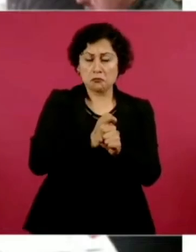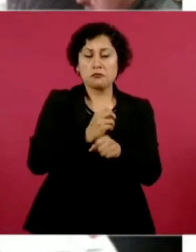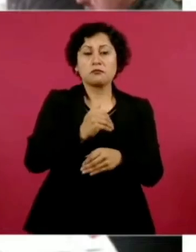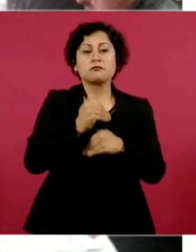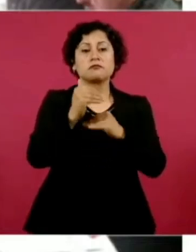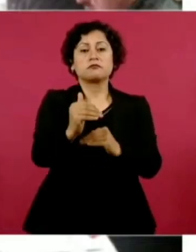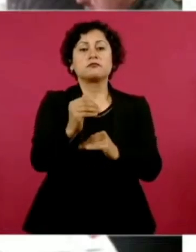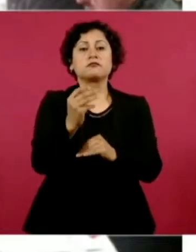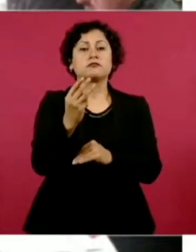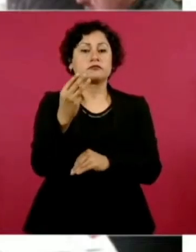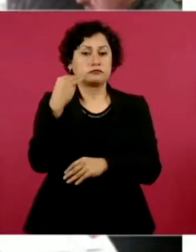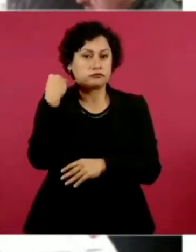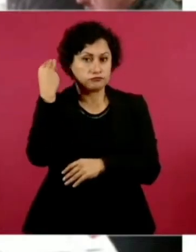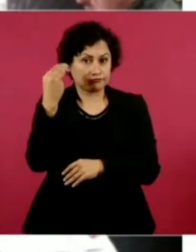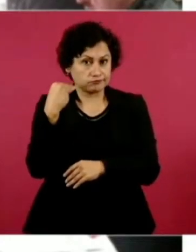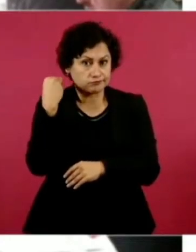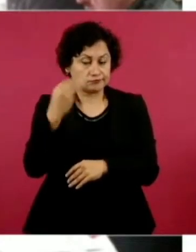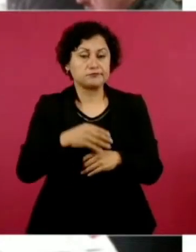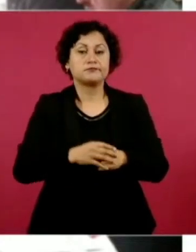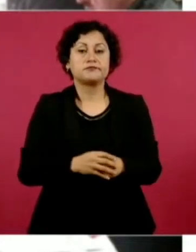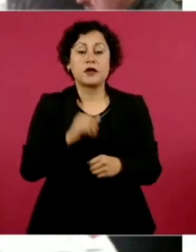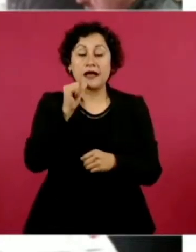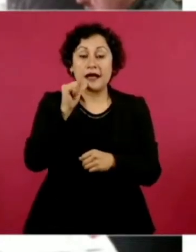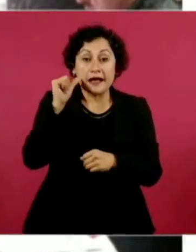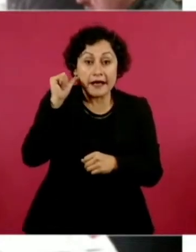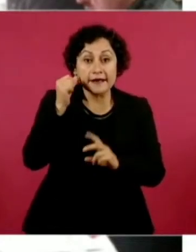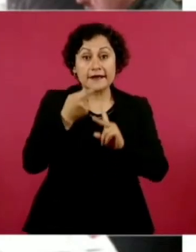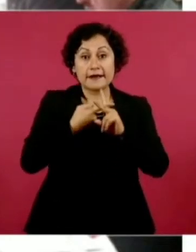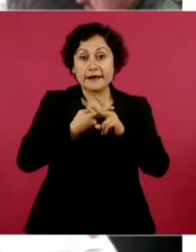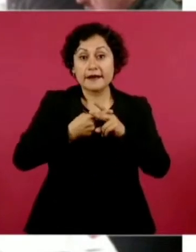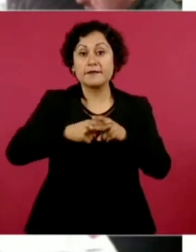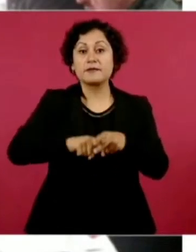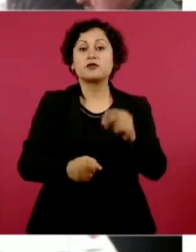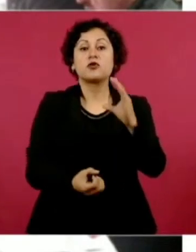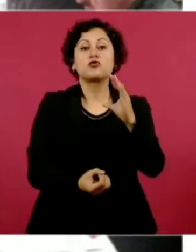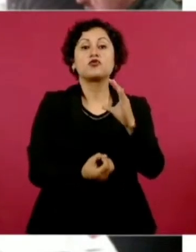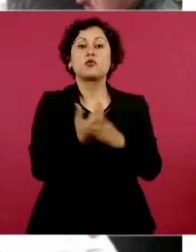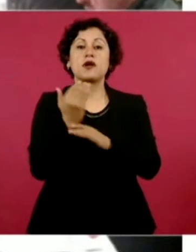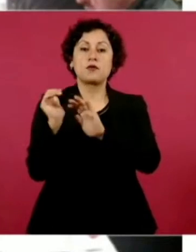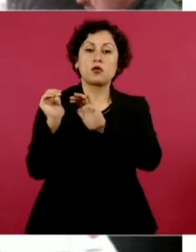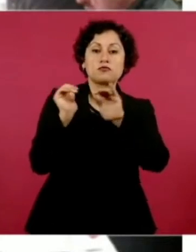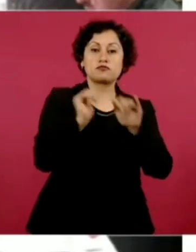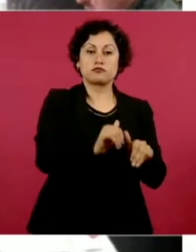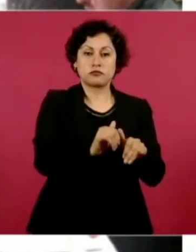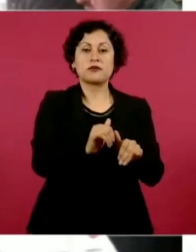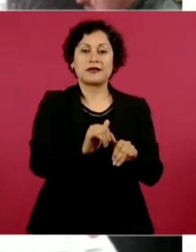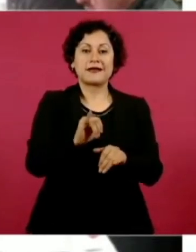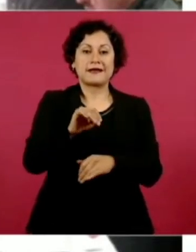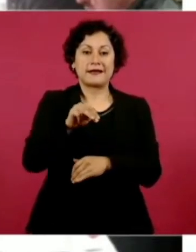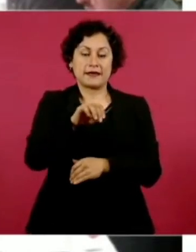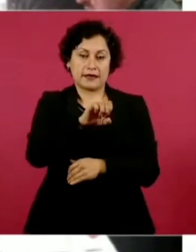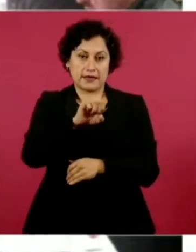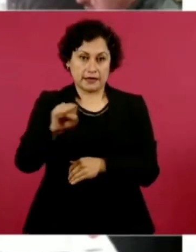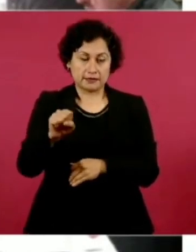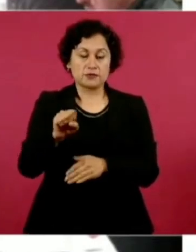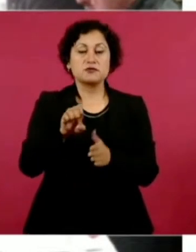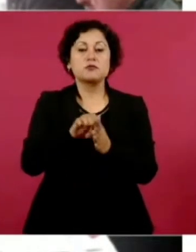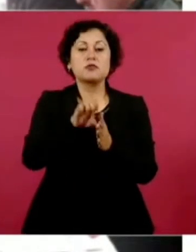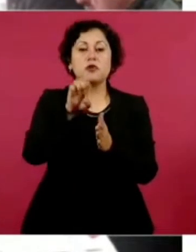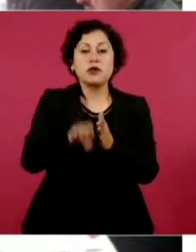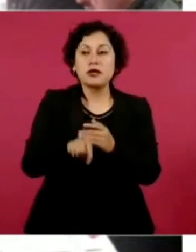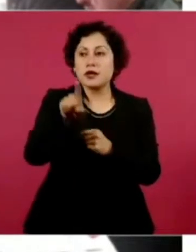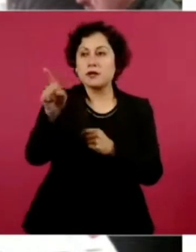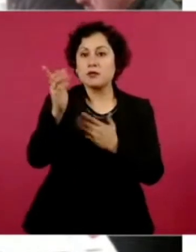de ayer inició el proceso de reclutamiento del Seguro Social, en donde los egresados de las residencias del